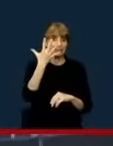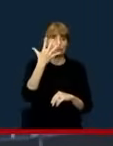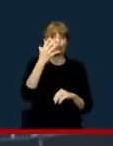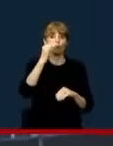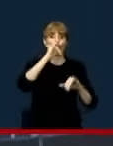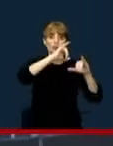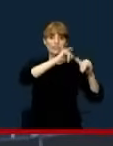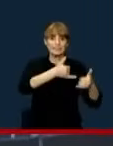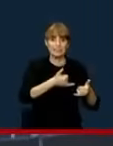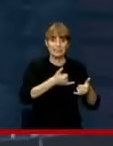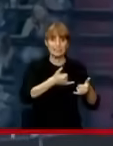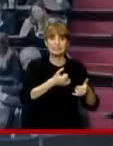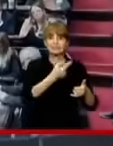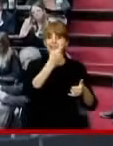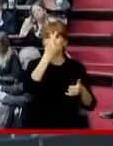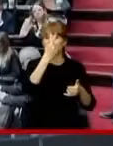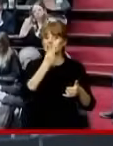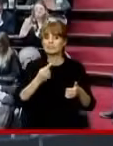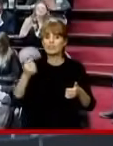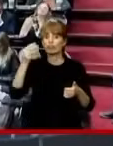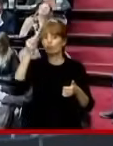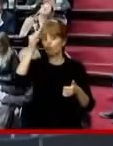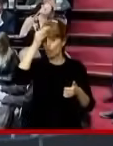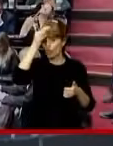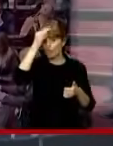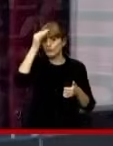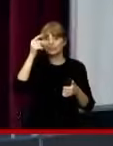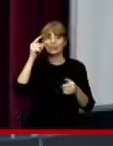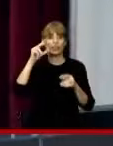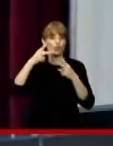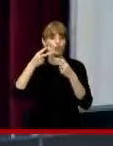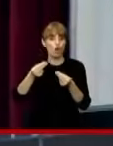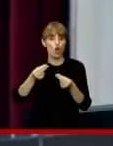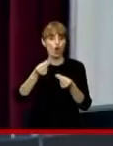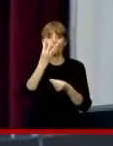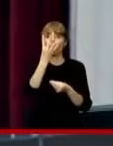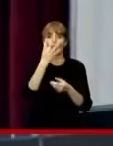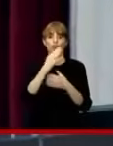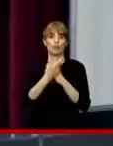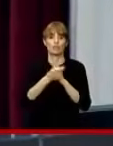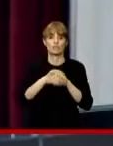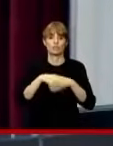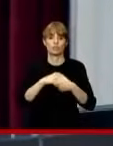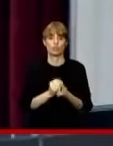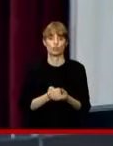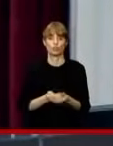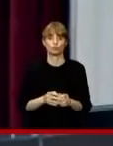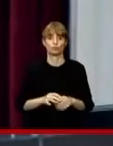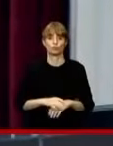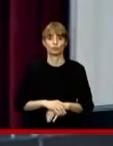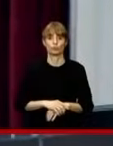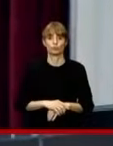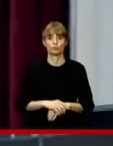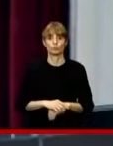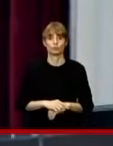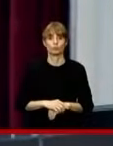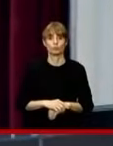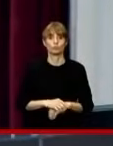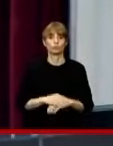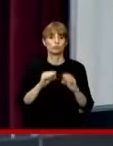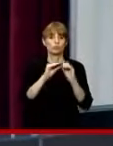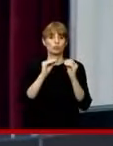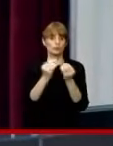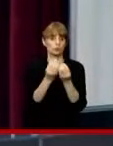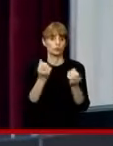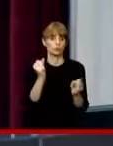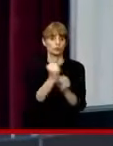comportamientos, conductas. Bueno, son eufemismos, son construcciones discursivas que lo que evitan